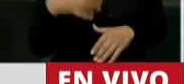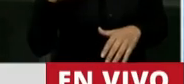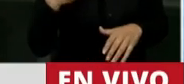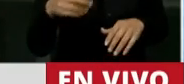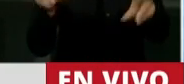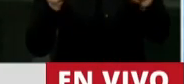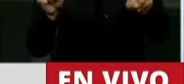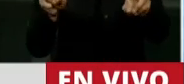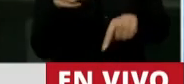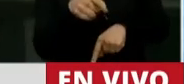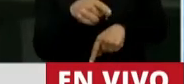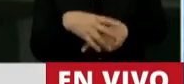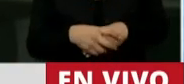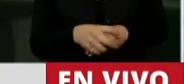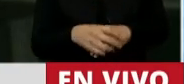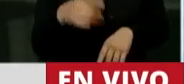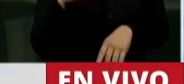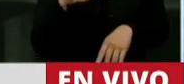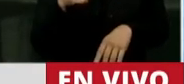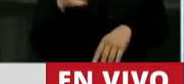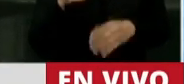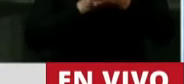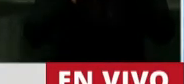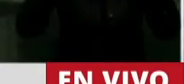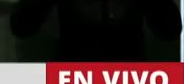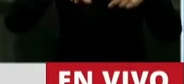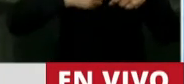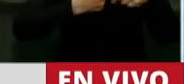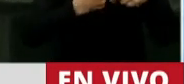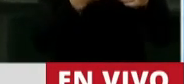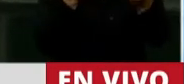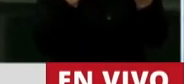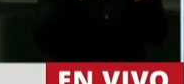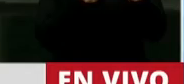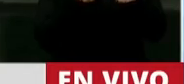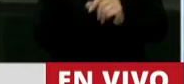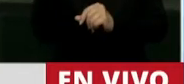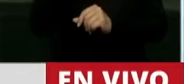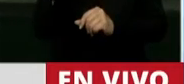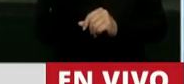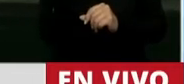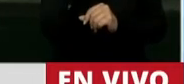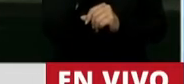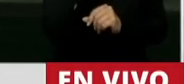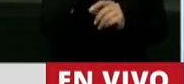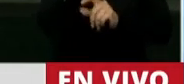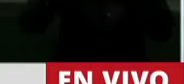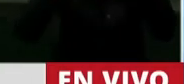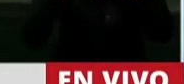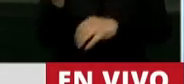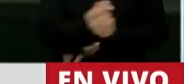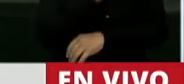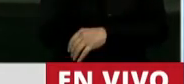Injusticialismo, yo presidente, de su concepción política, define al hombre y a la mujer como seres